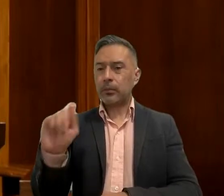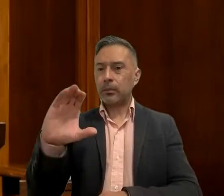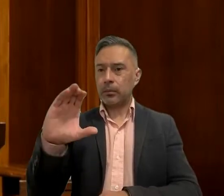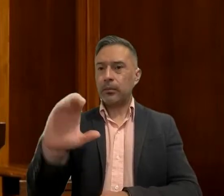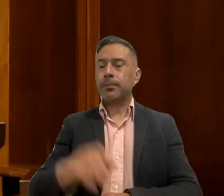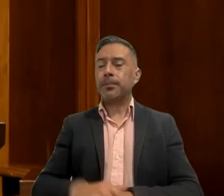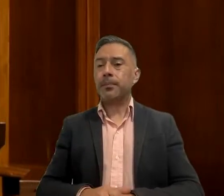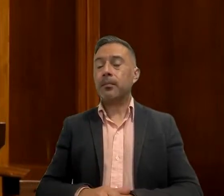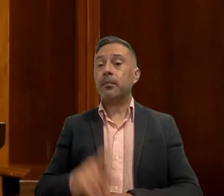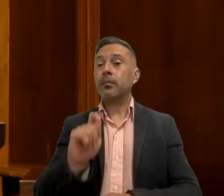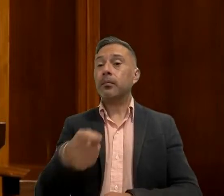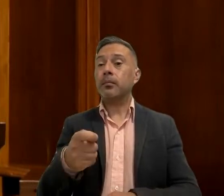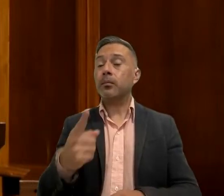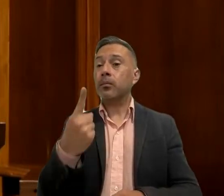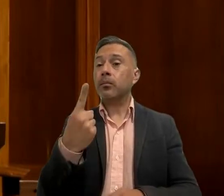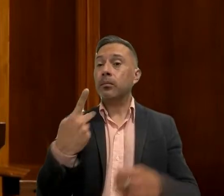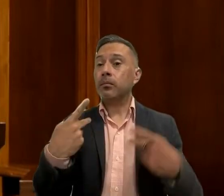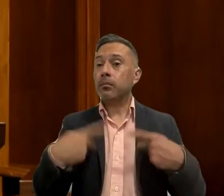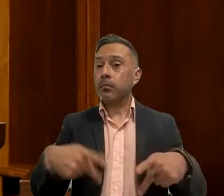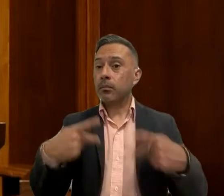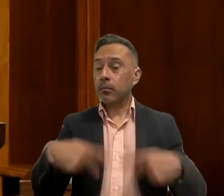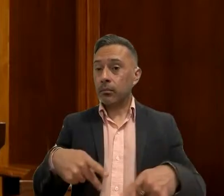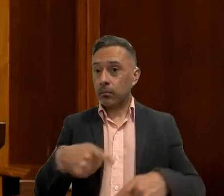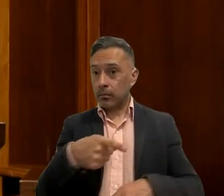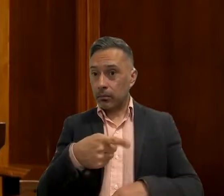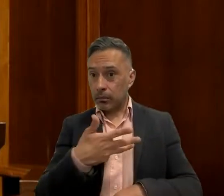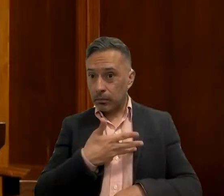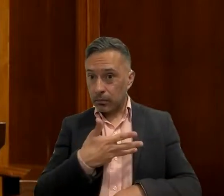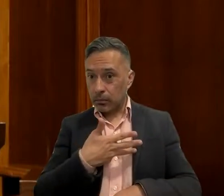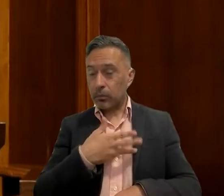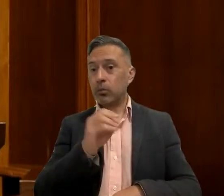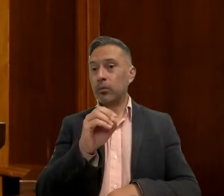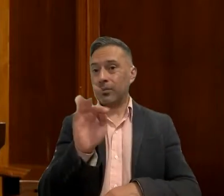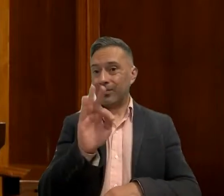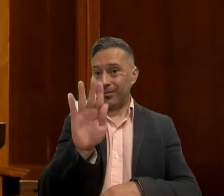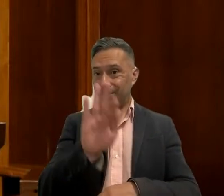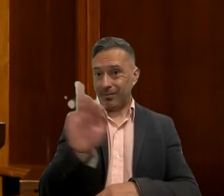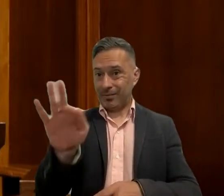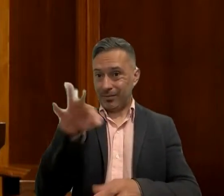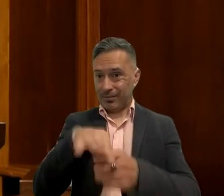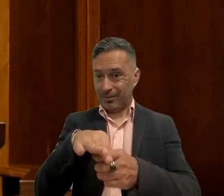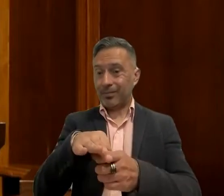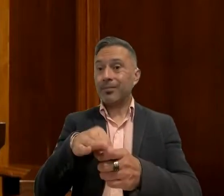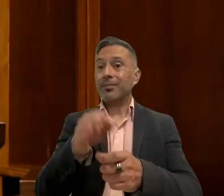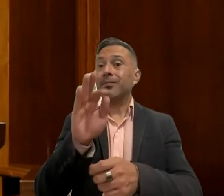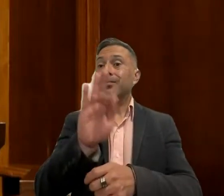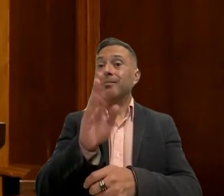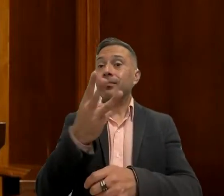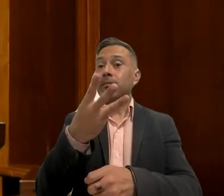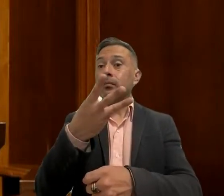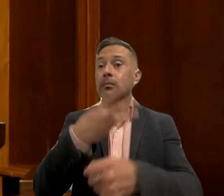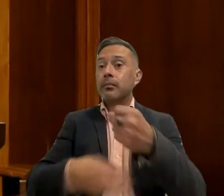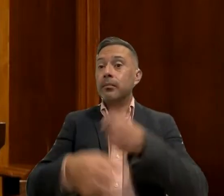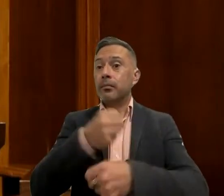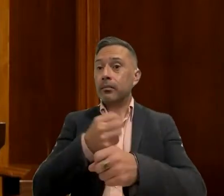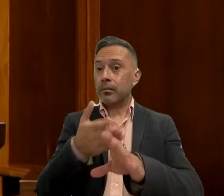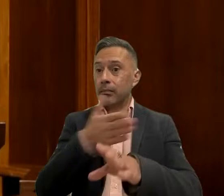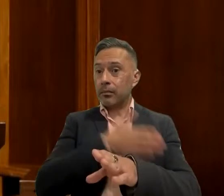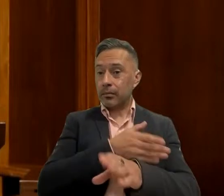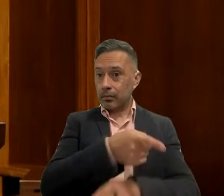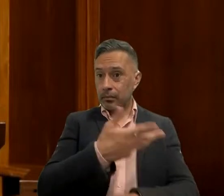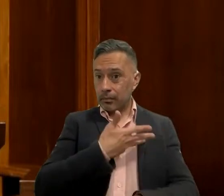La persona que tenga o haya tenido en los últimos 3 años anteriores al día de la elección un vínculo de